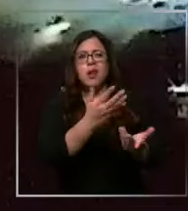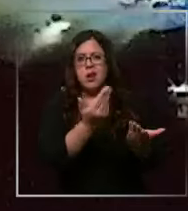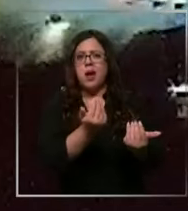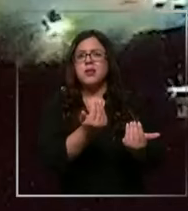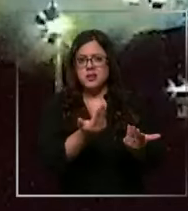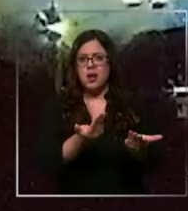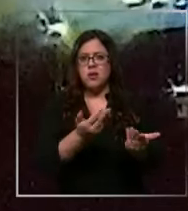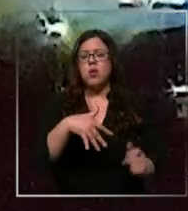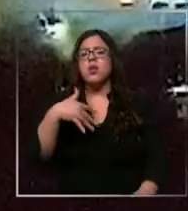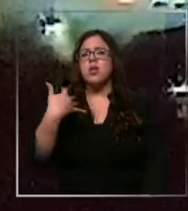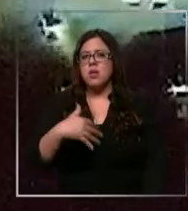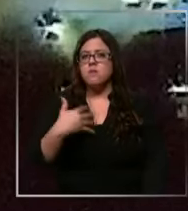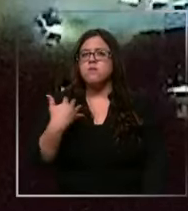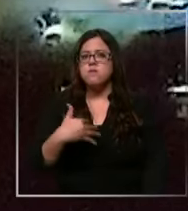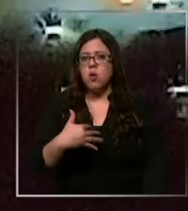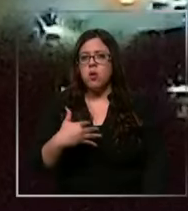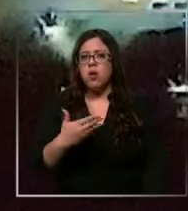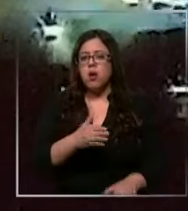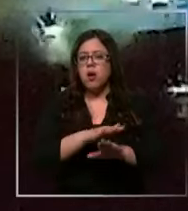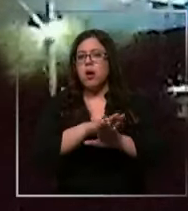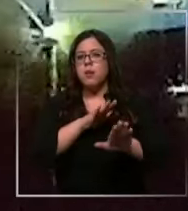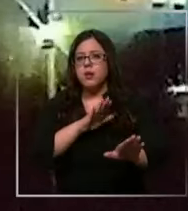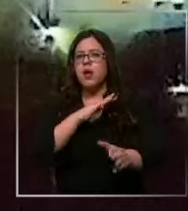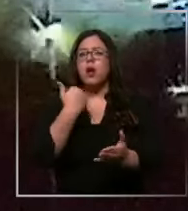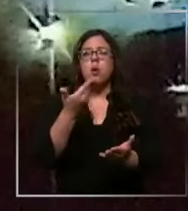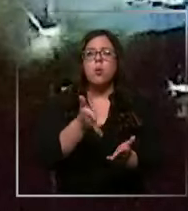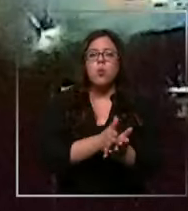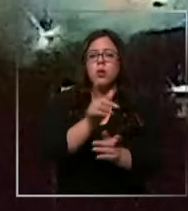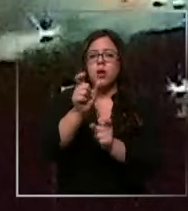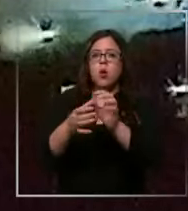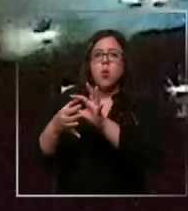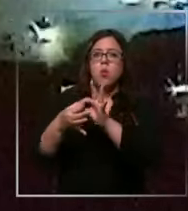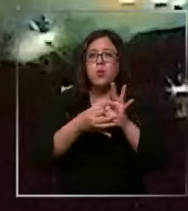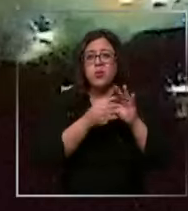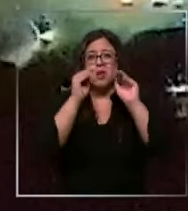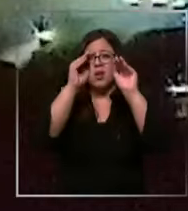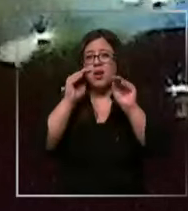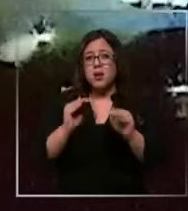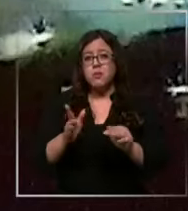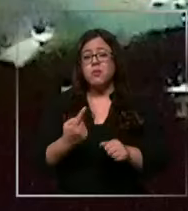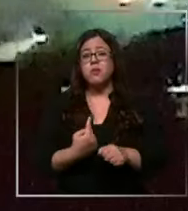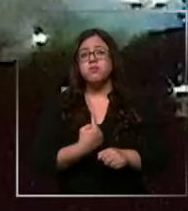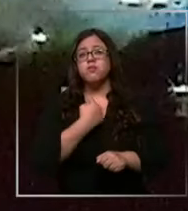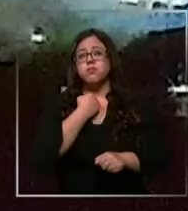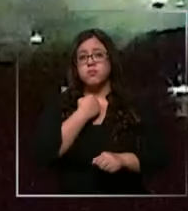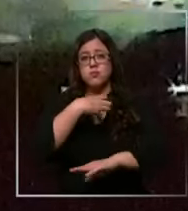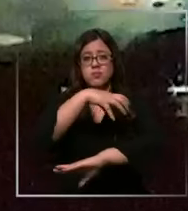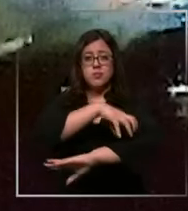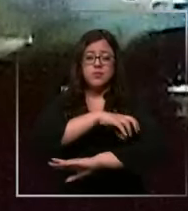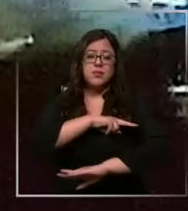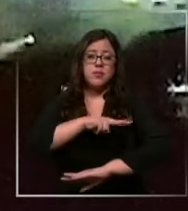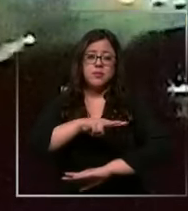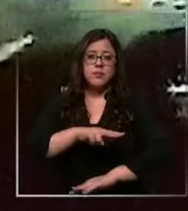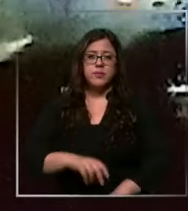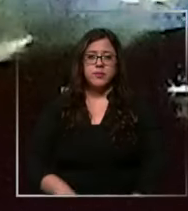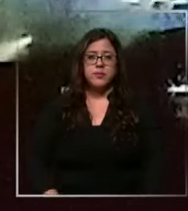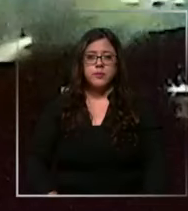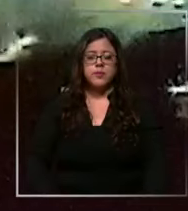y fundamentales para evitar pérdidas humanas ante tragedias como las que han azotado a la región de Valparaíso.